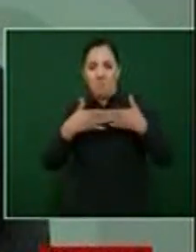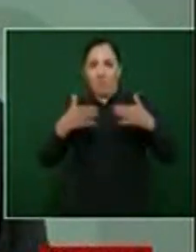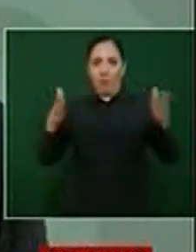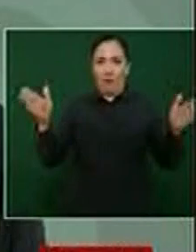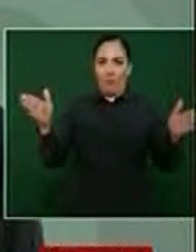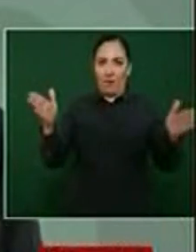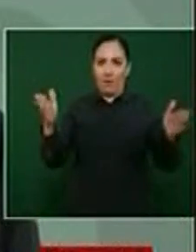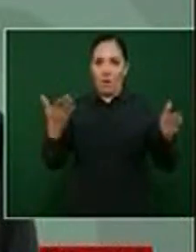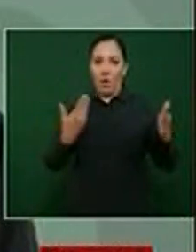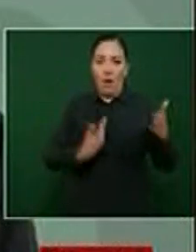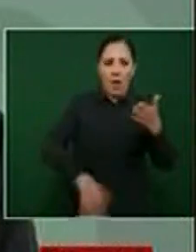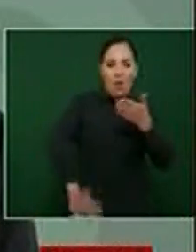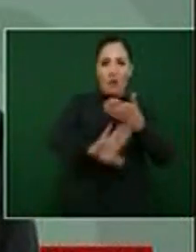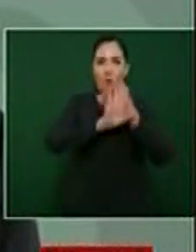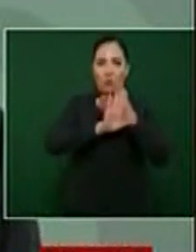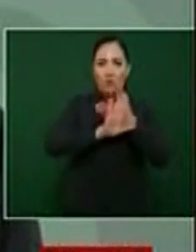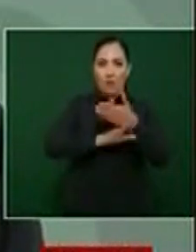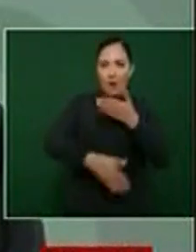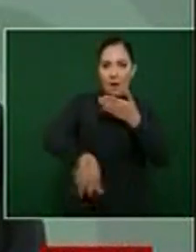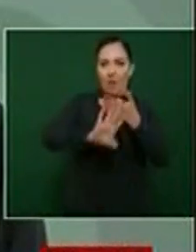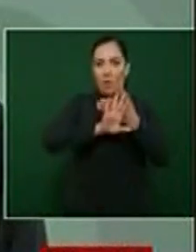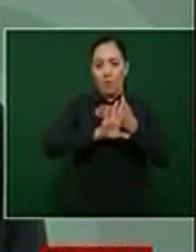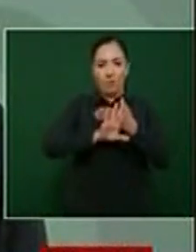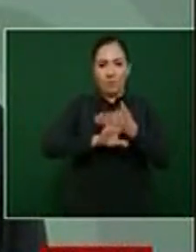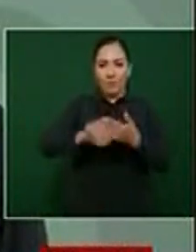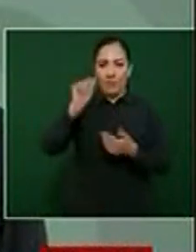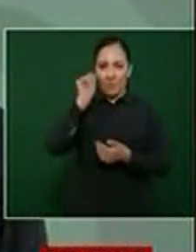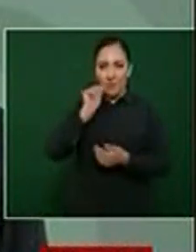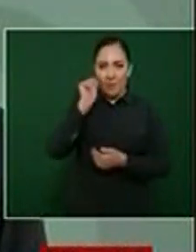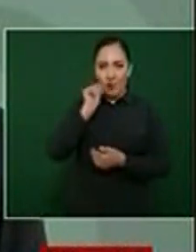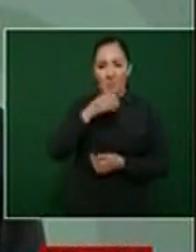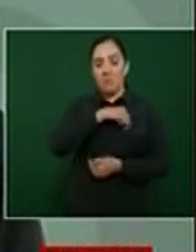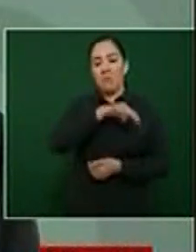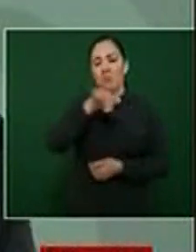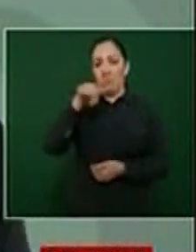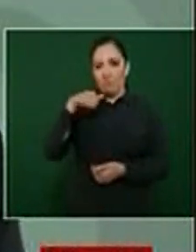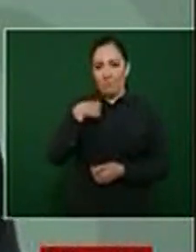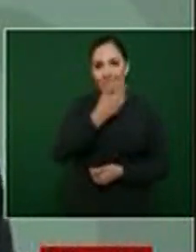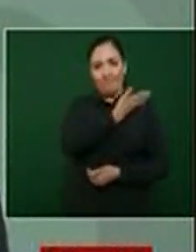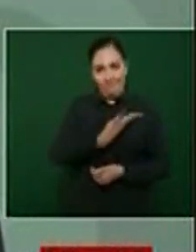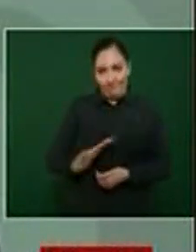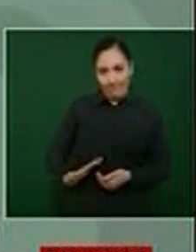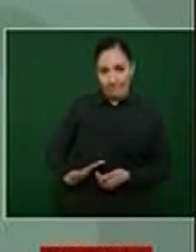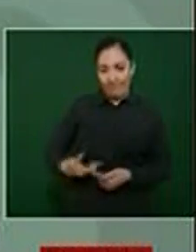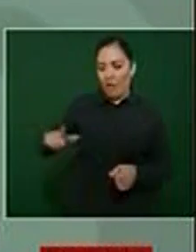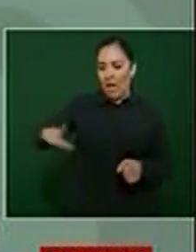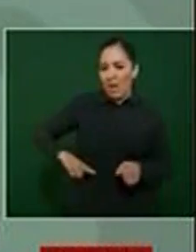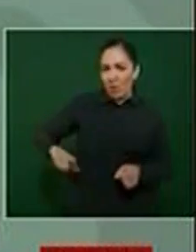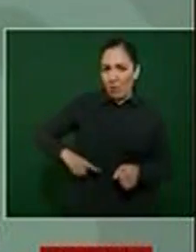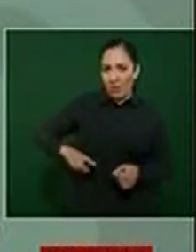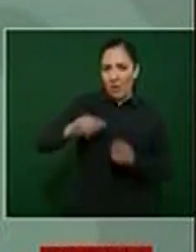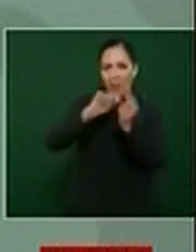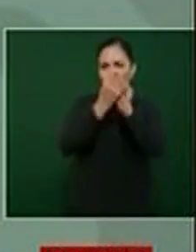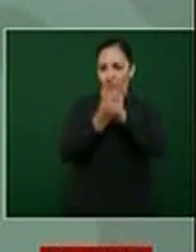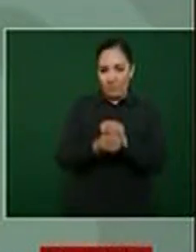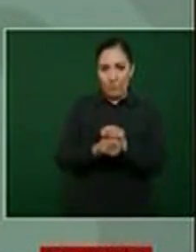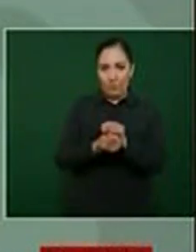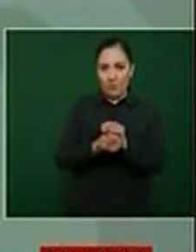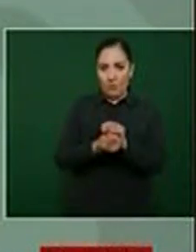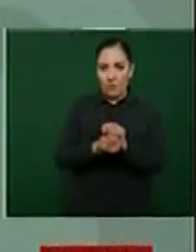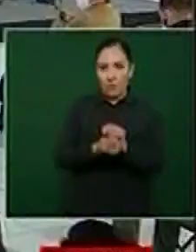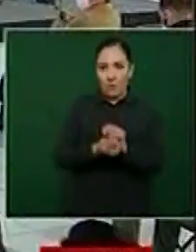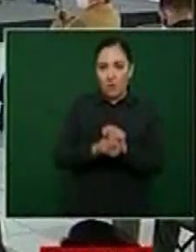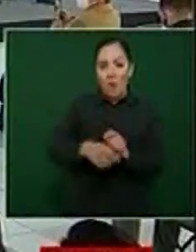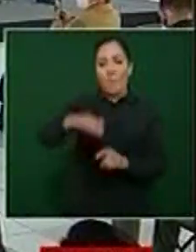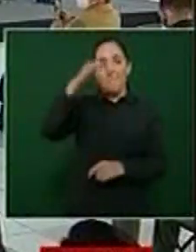sus compañeros, que es la desaparición de periodistas, que es el desamparo total en el que viven estas familias